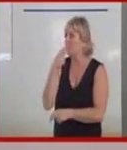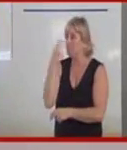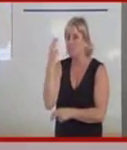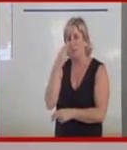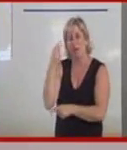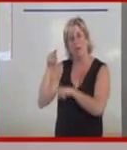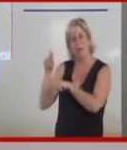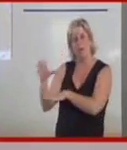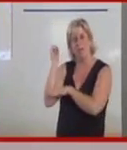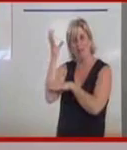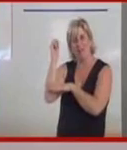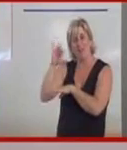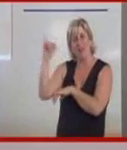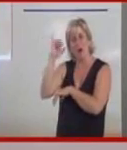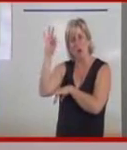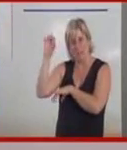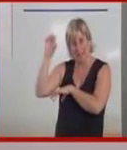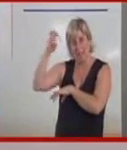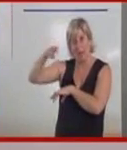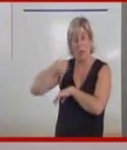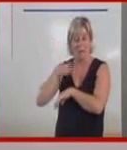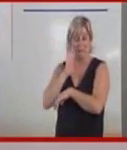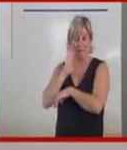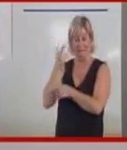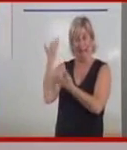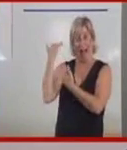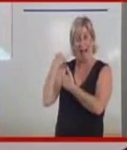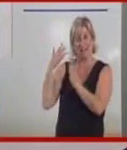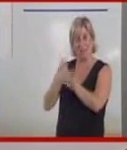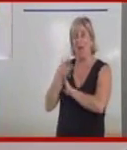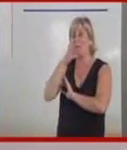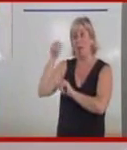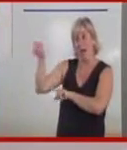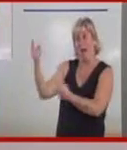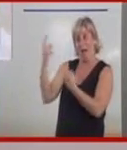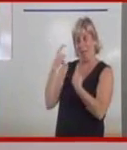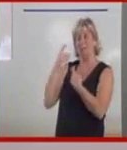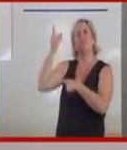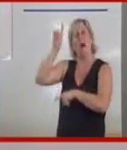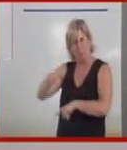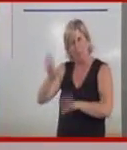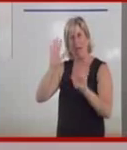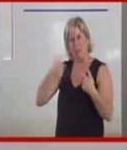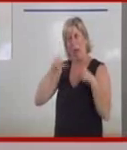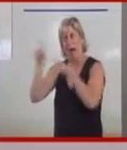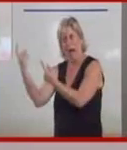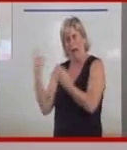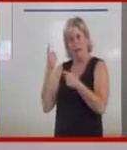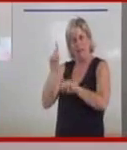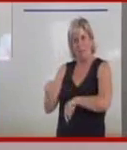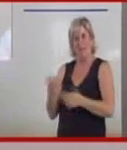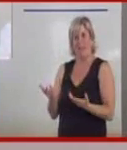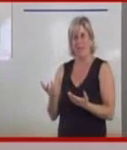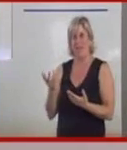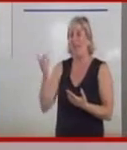interesante ponencia de José Manuel, que también ha sido un maestro para mí, todo hay que decirlo. Y de hecho, creo que incluso ha sido un maestro para todos